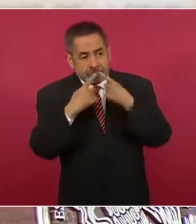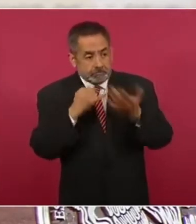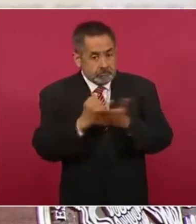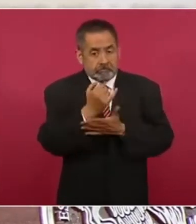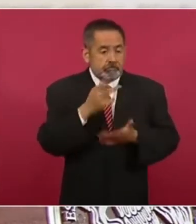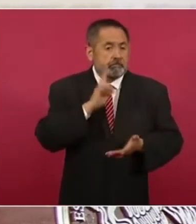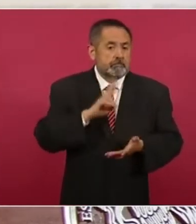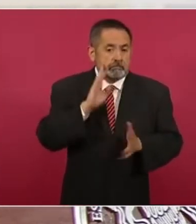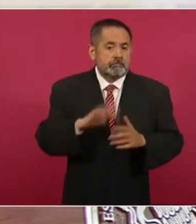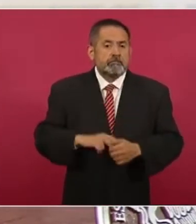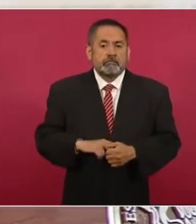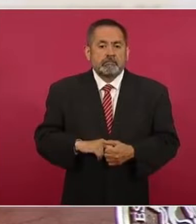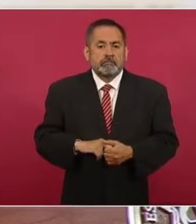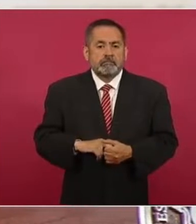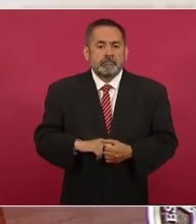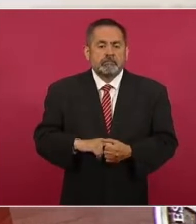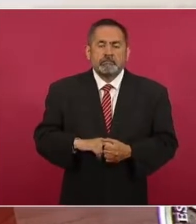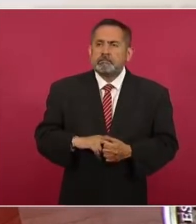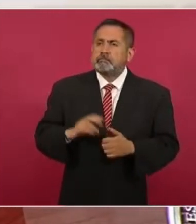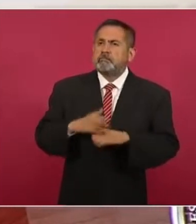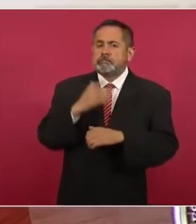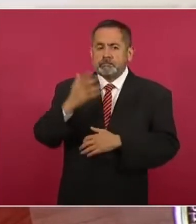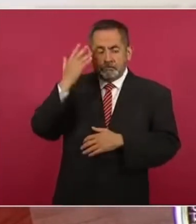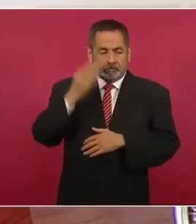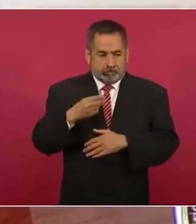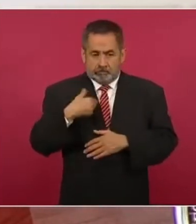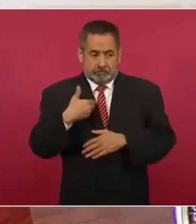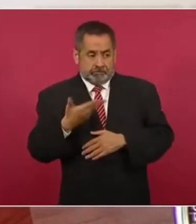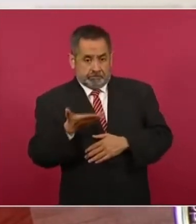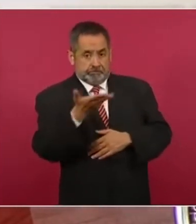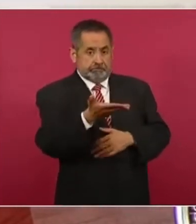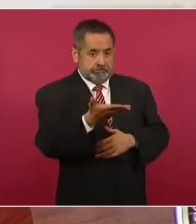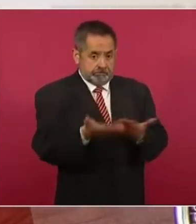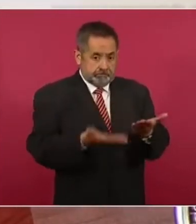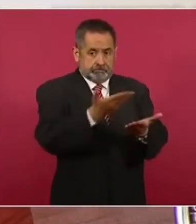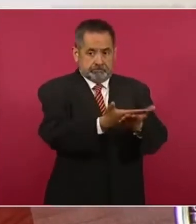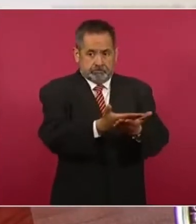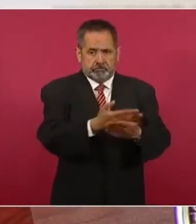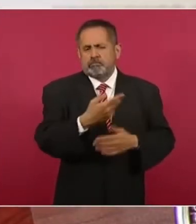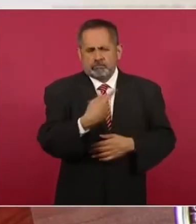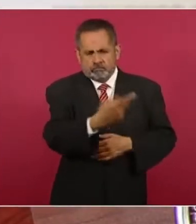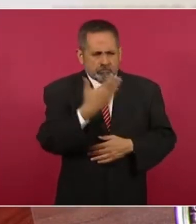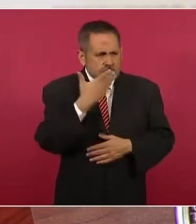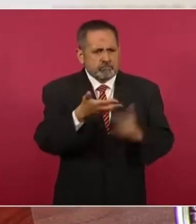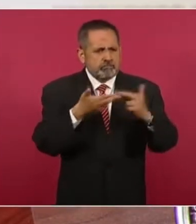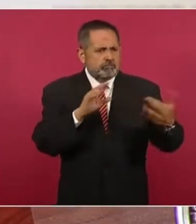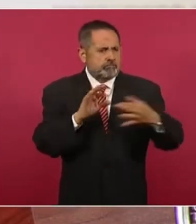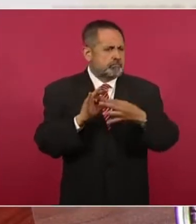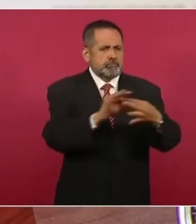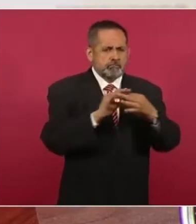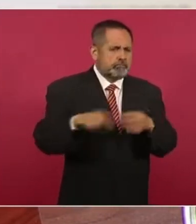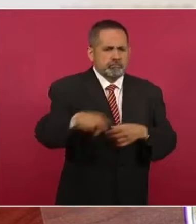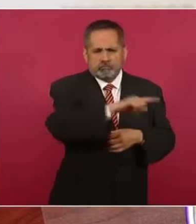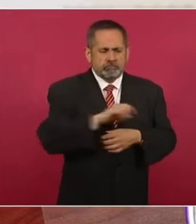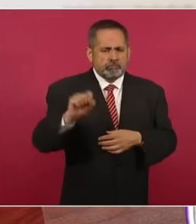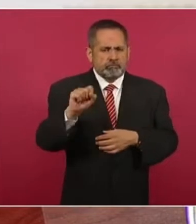tomaron, porque lo que les estamos proponiendo, hay muy buena relación con ellos.